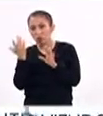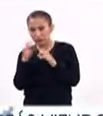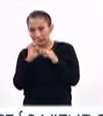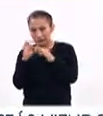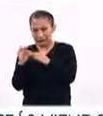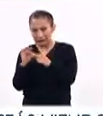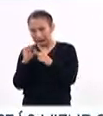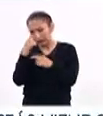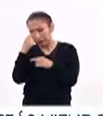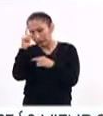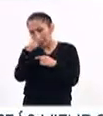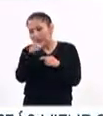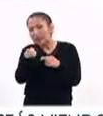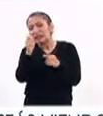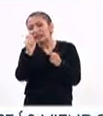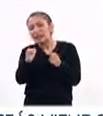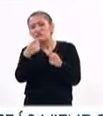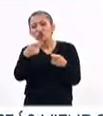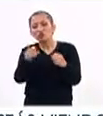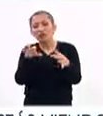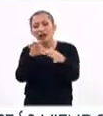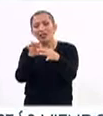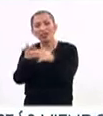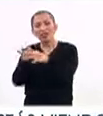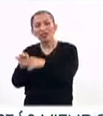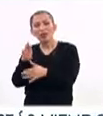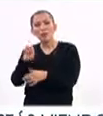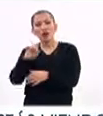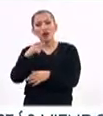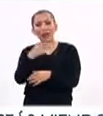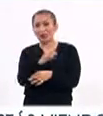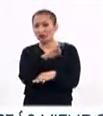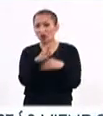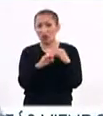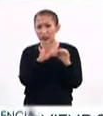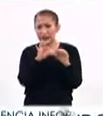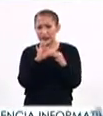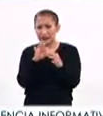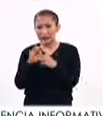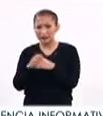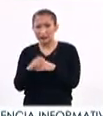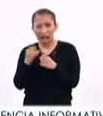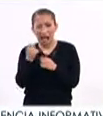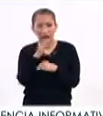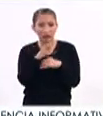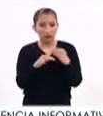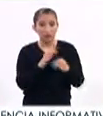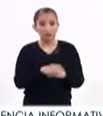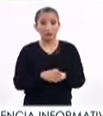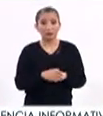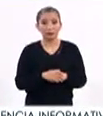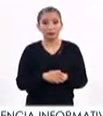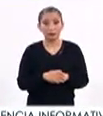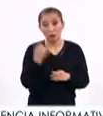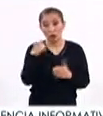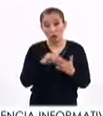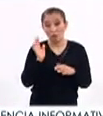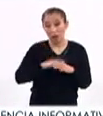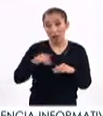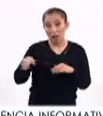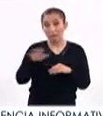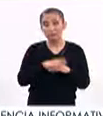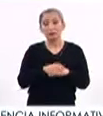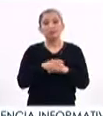mano por todas las referencias musicales de Borges. Todas. Casi todas, ¿eh? Y yo supongo que habrá